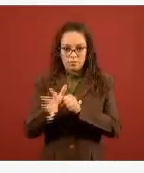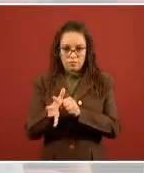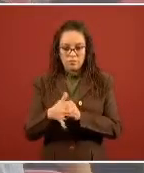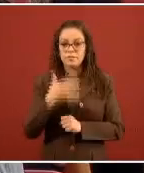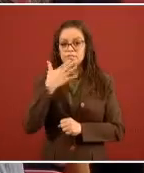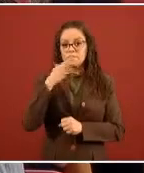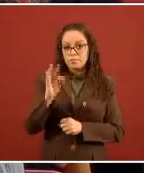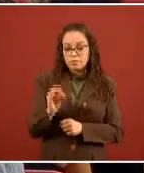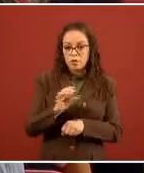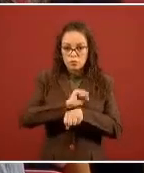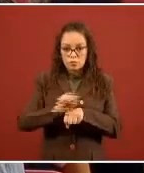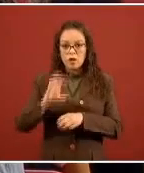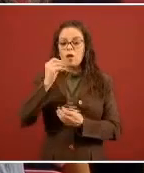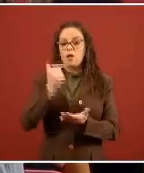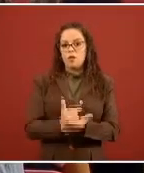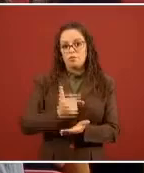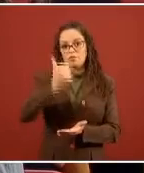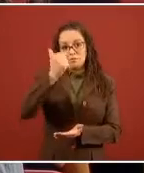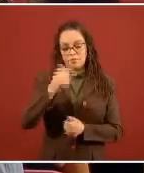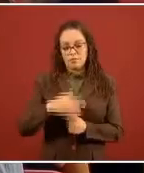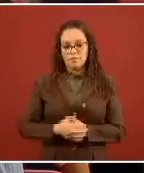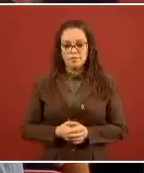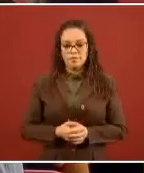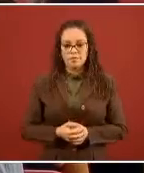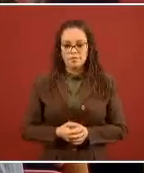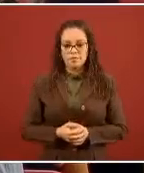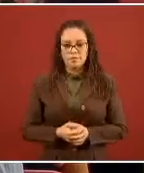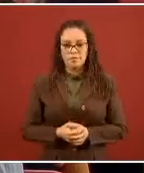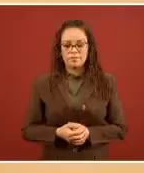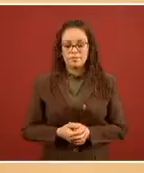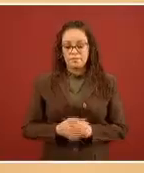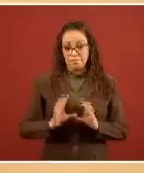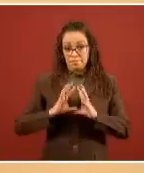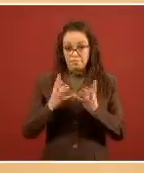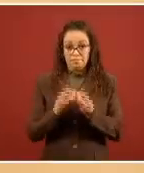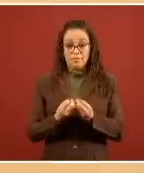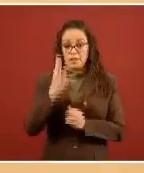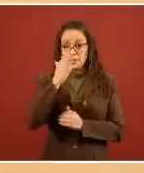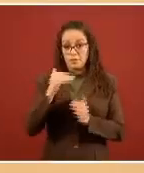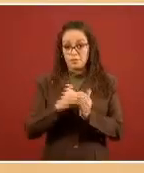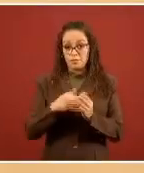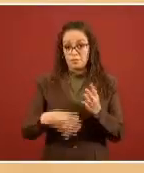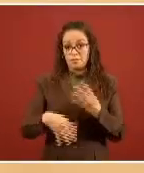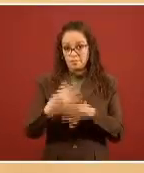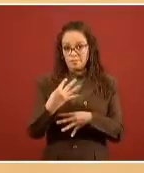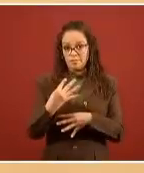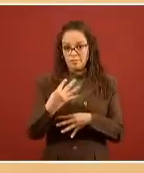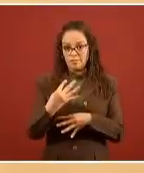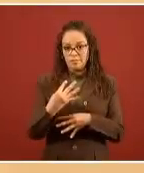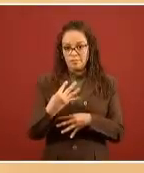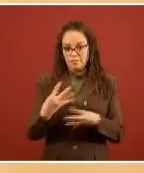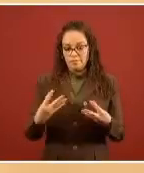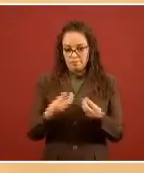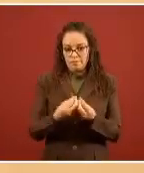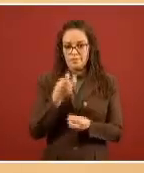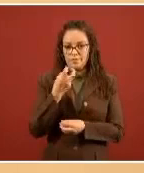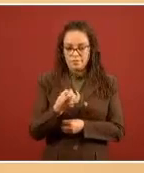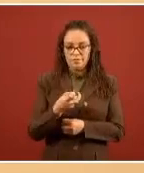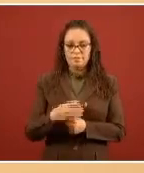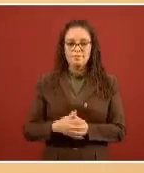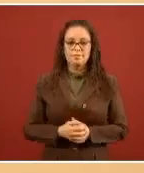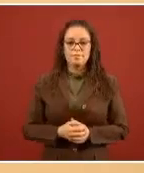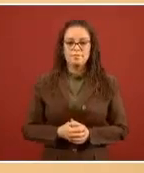al momento de demandar atención médica, los 5.014 casos. Y bueno, continuamos viendo